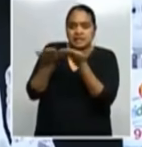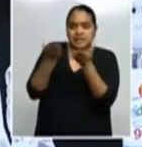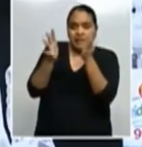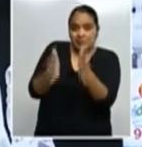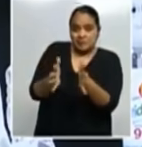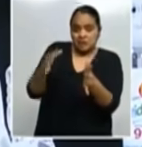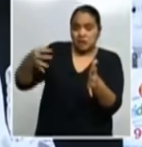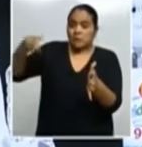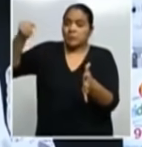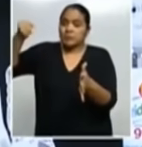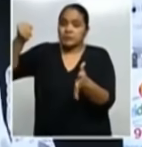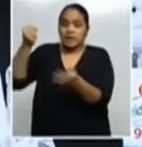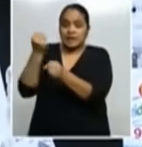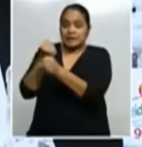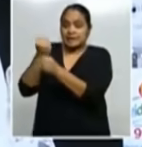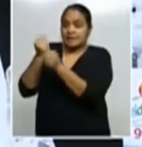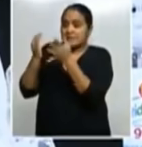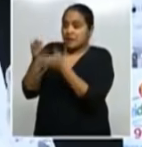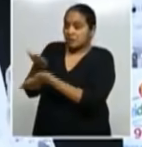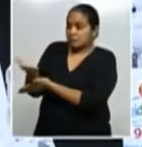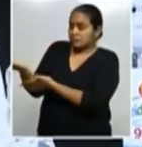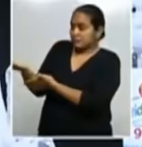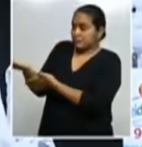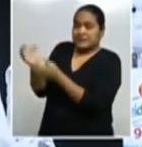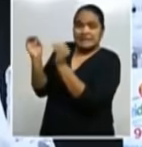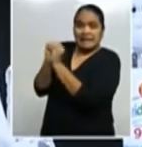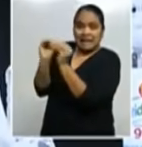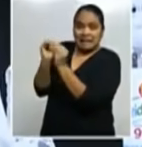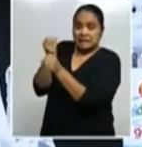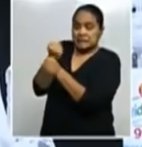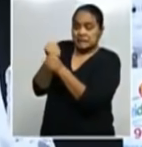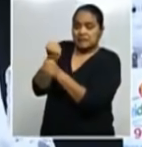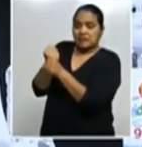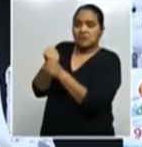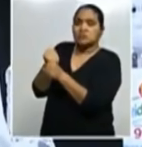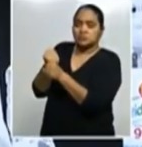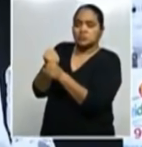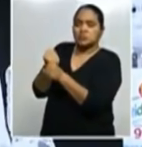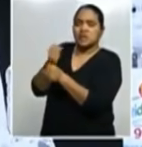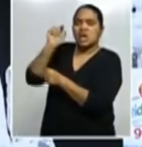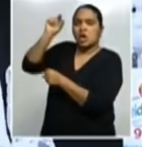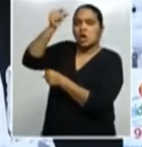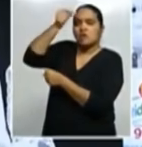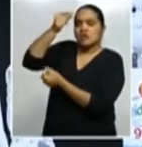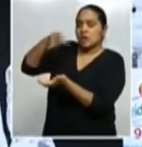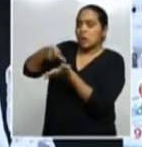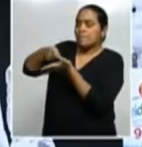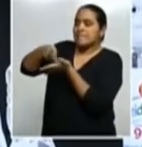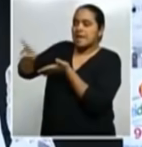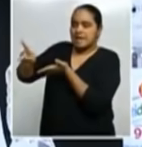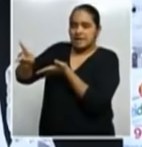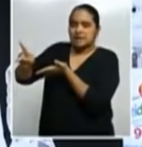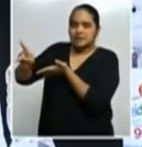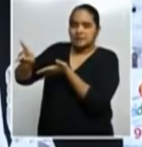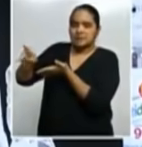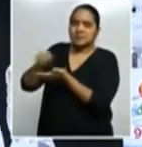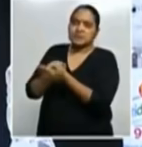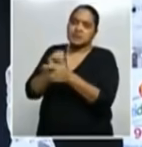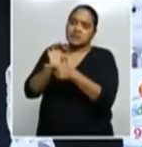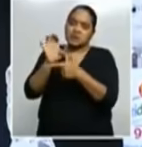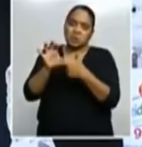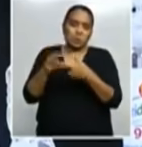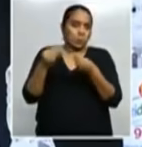suspendidos, pero ese dinero sale de las arcas nacionales. Pero en algunos medios esto no lo van a